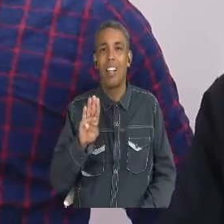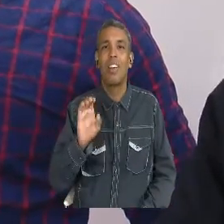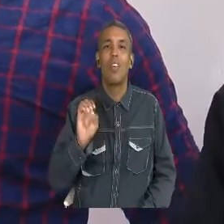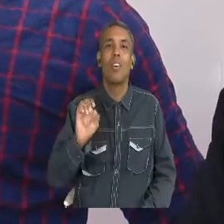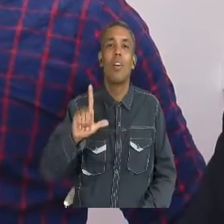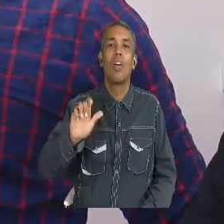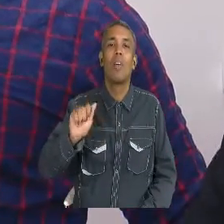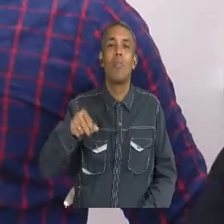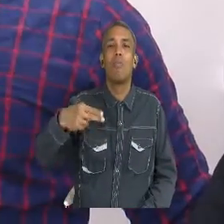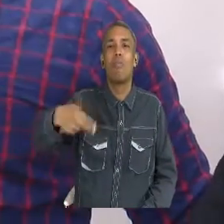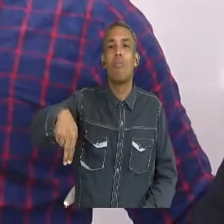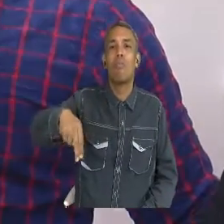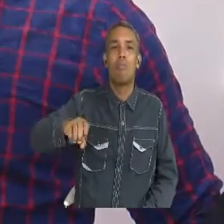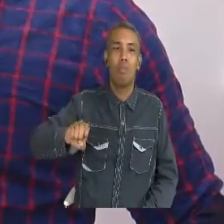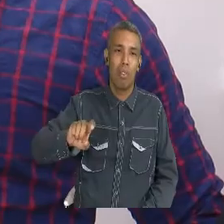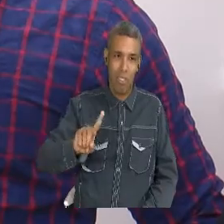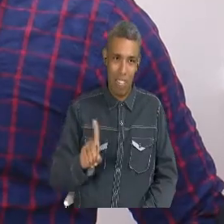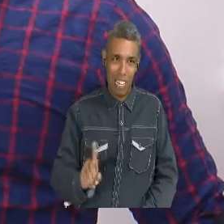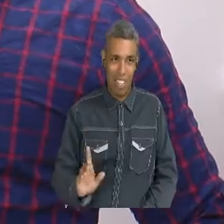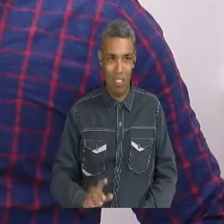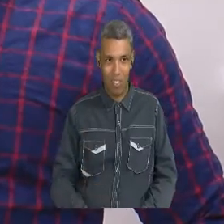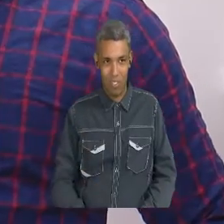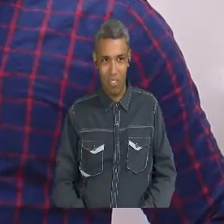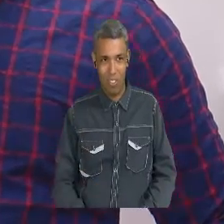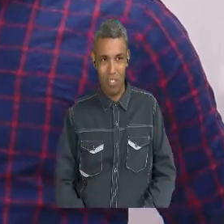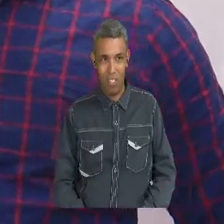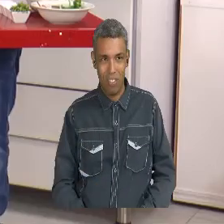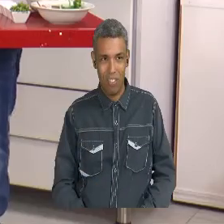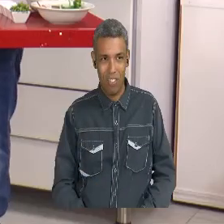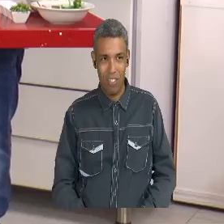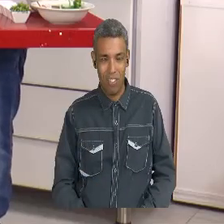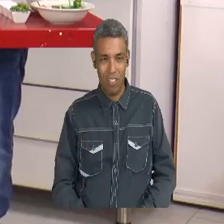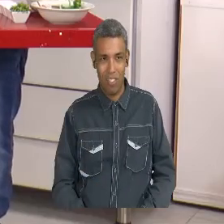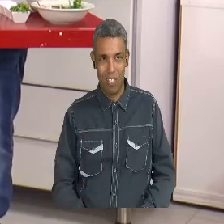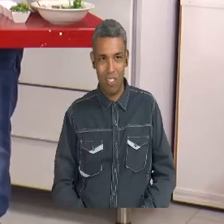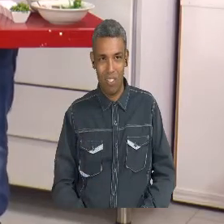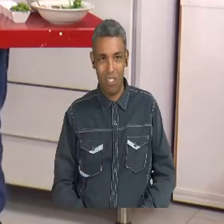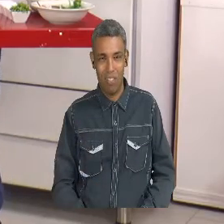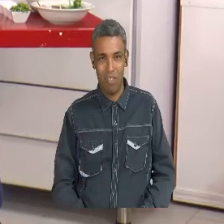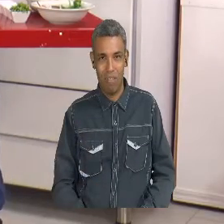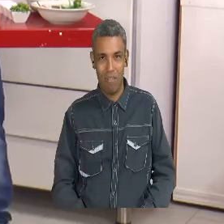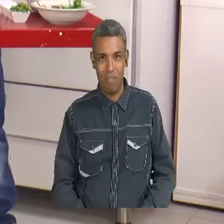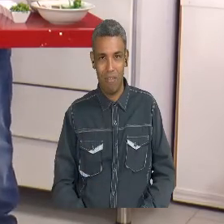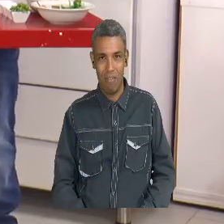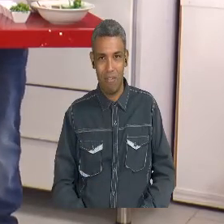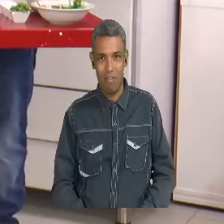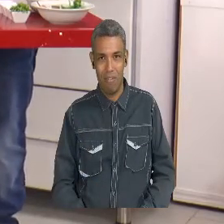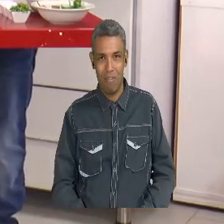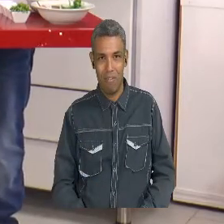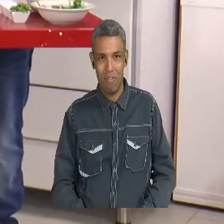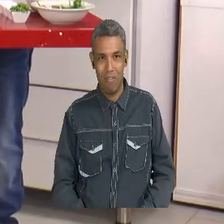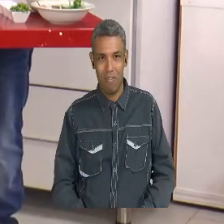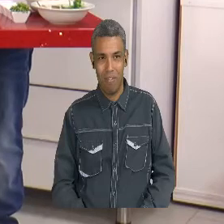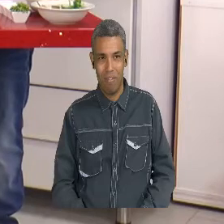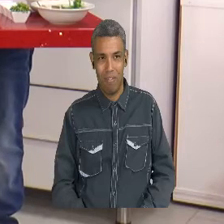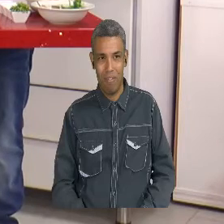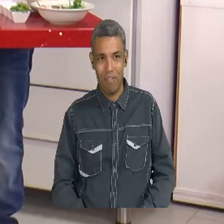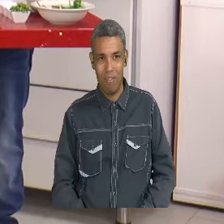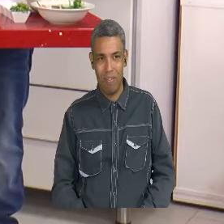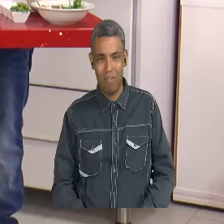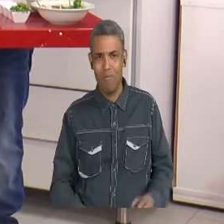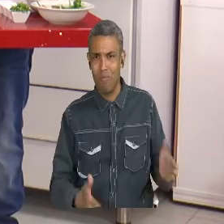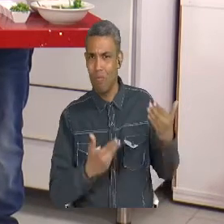es un empresario que le está apostando precisamente a creer en Barranca Bermeja, pese a esas condiciones que dicen, que suelen decir que por la cuestión de